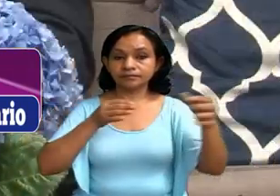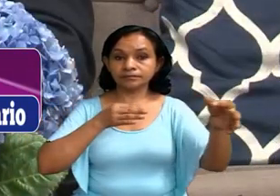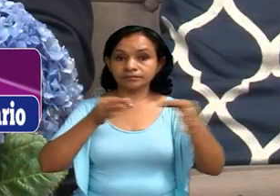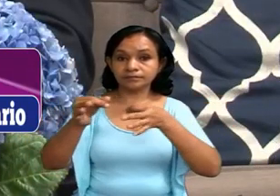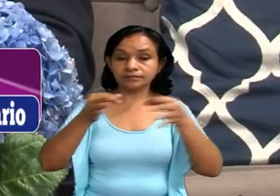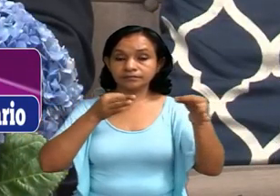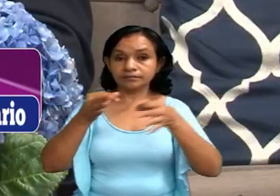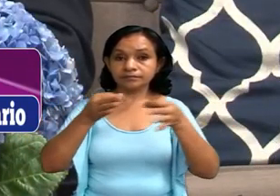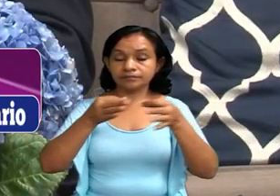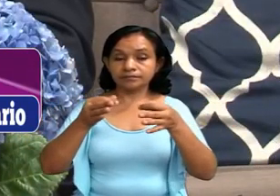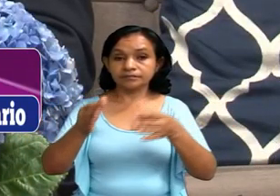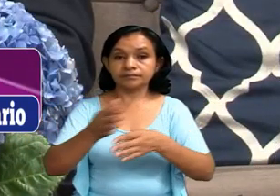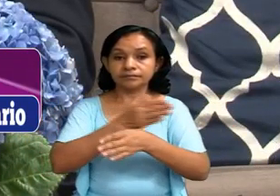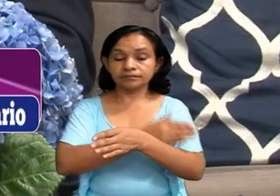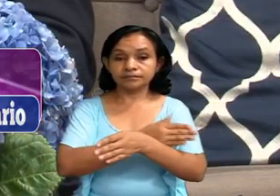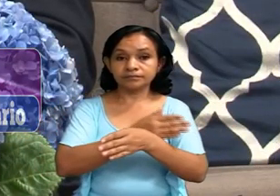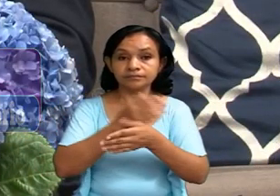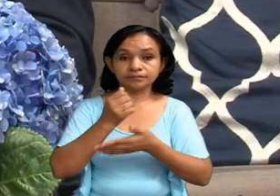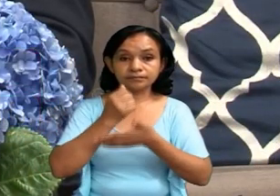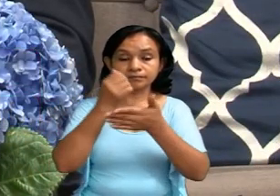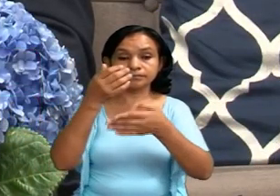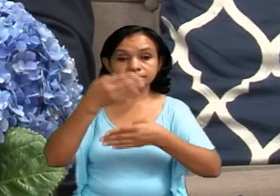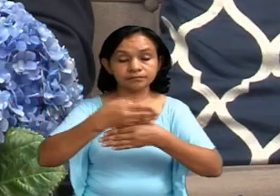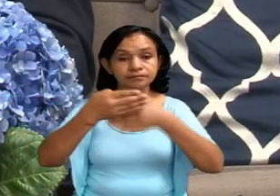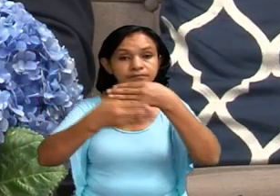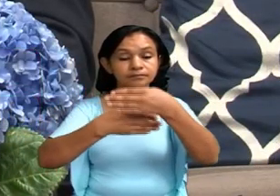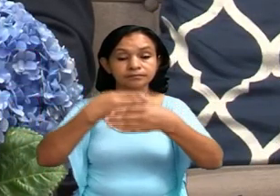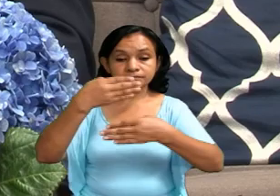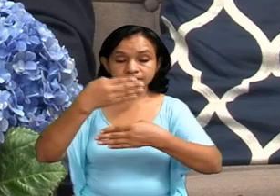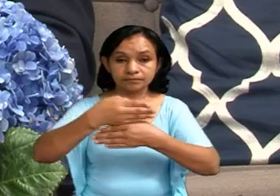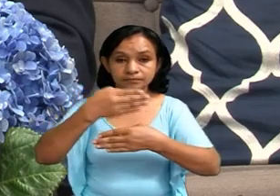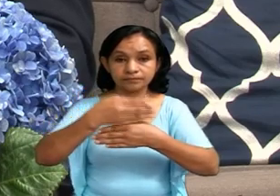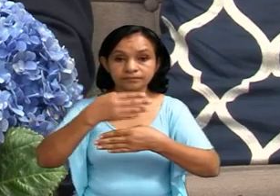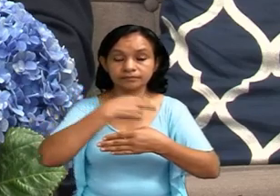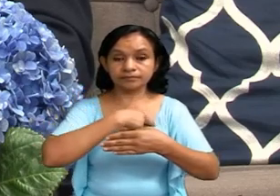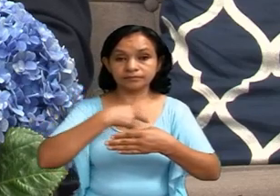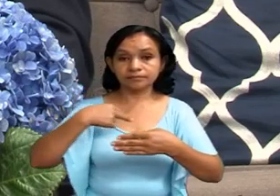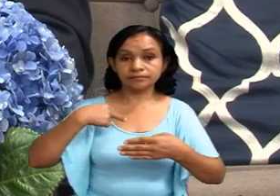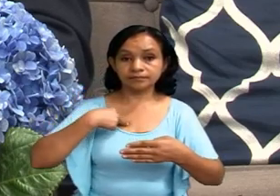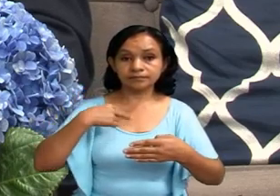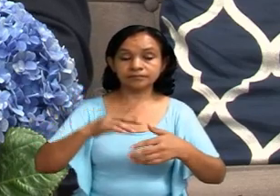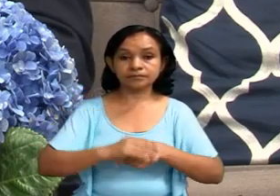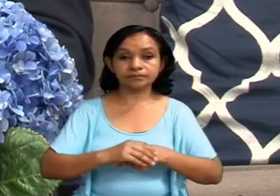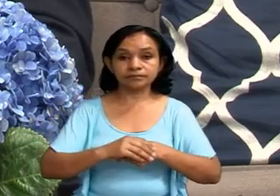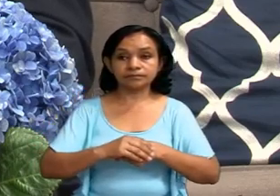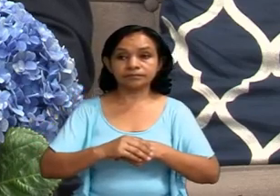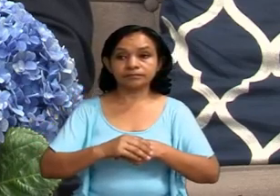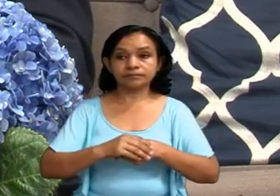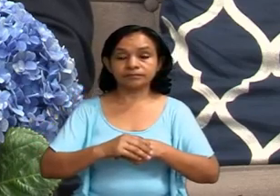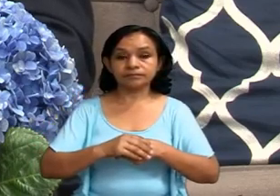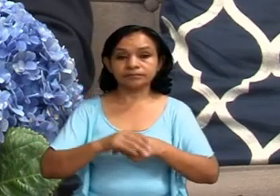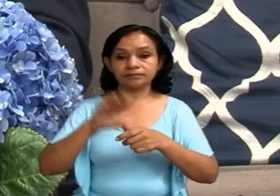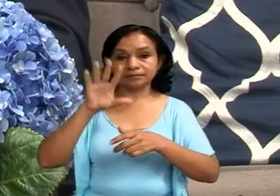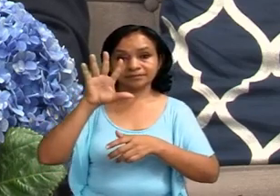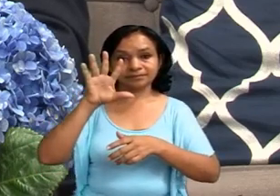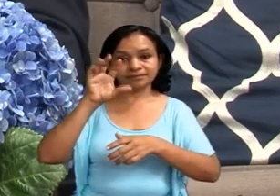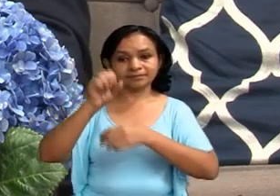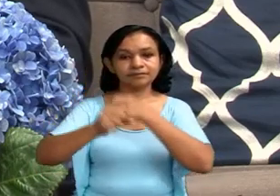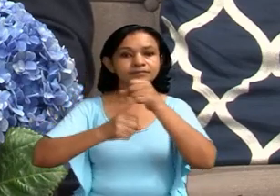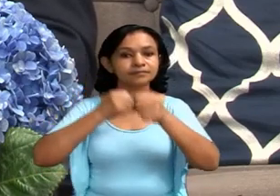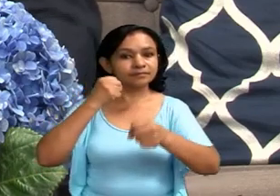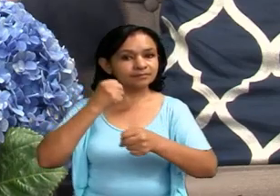que justamente toda esta inversión en la infraestructura del teatro se está haciendo para sus 50 años, pues parte, pues